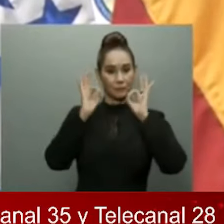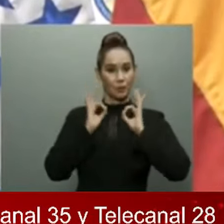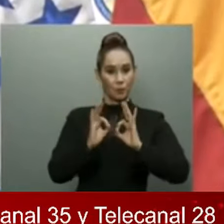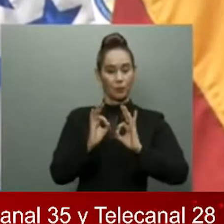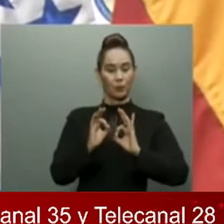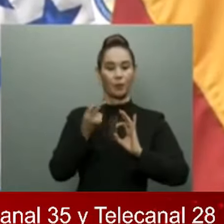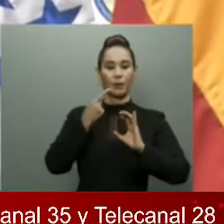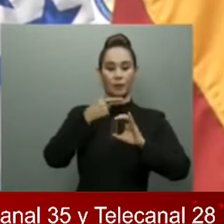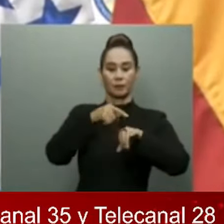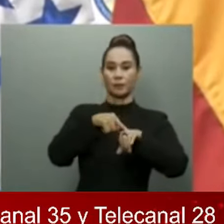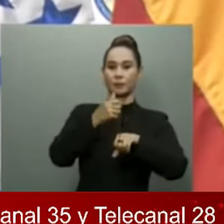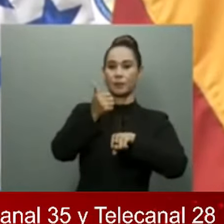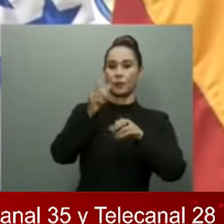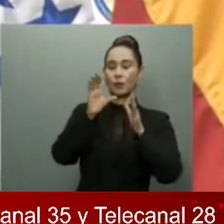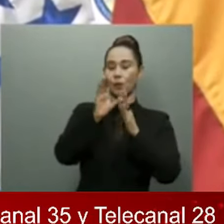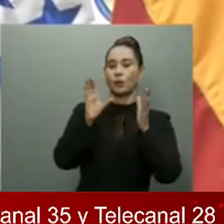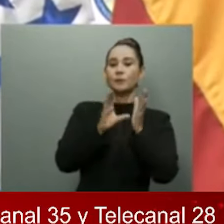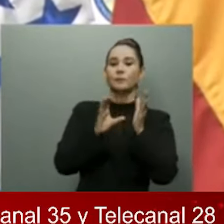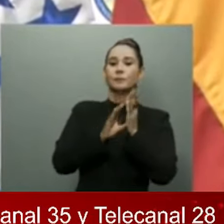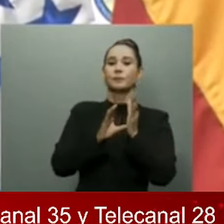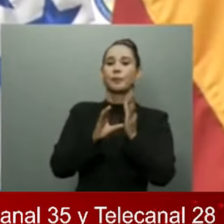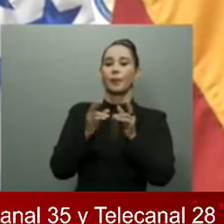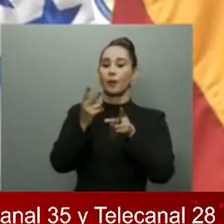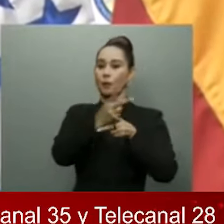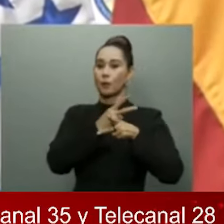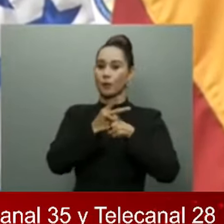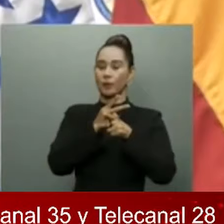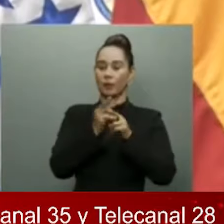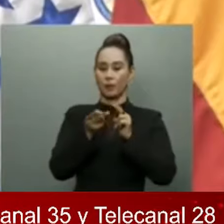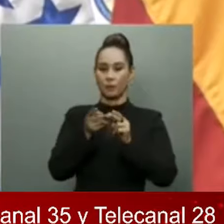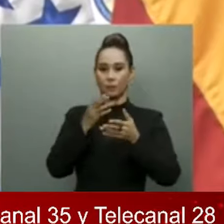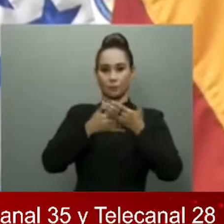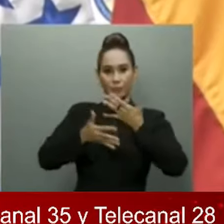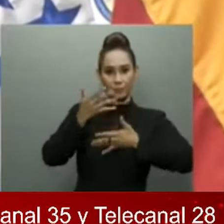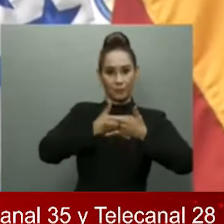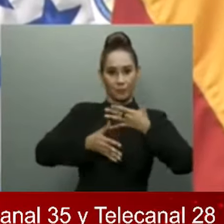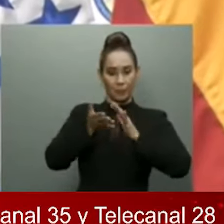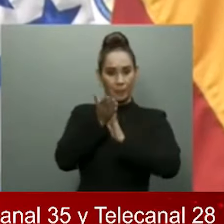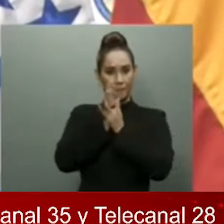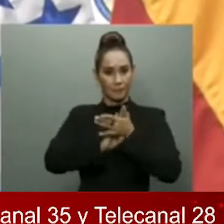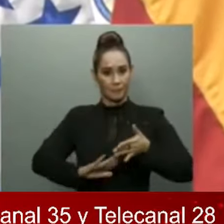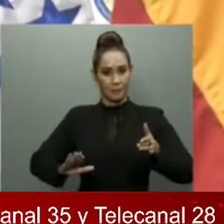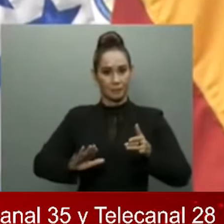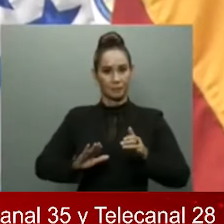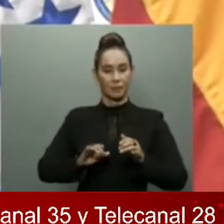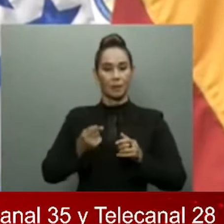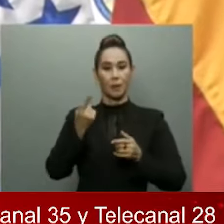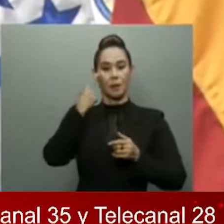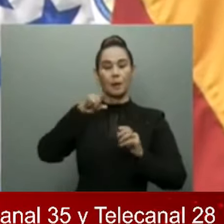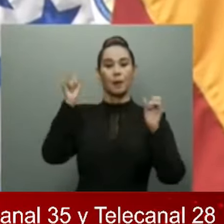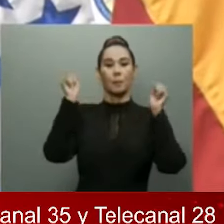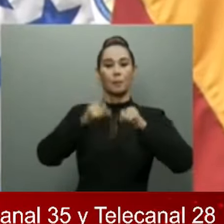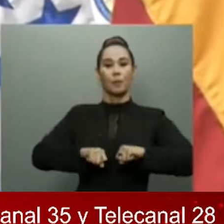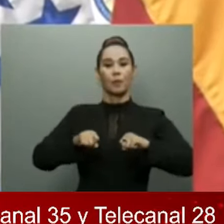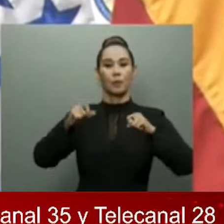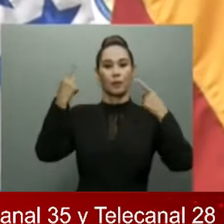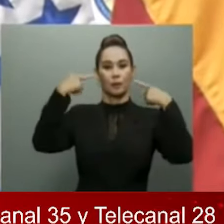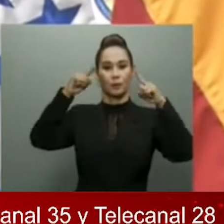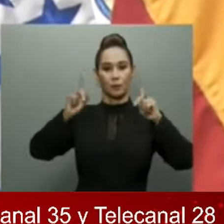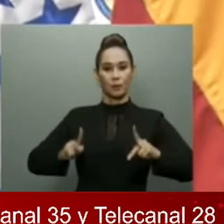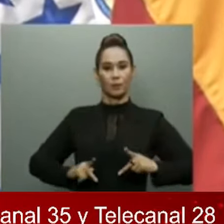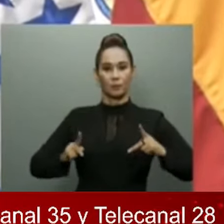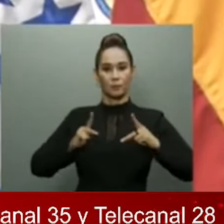mandato constitucional de preservar la convivencia pacífica para alcanzar una vida sin